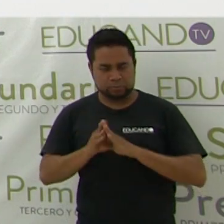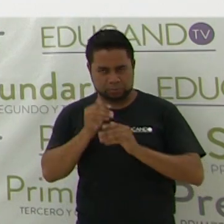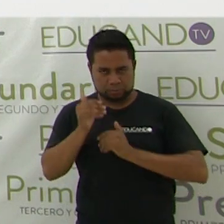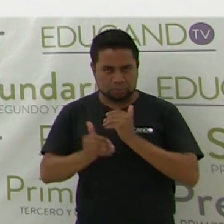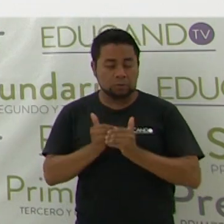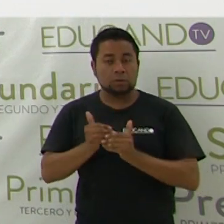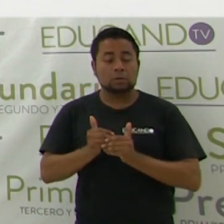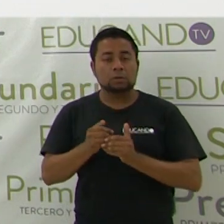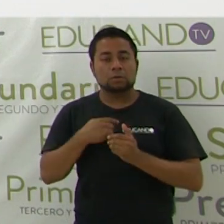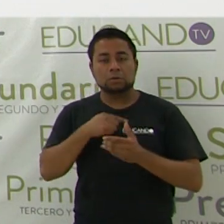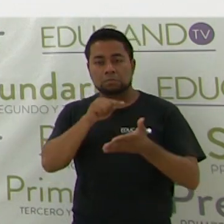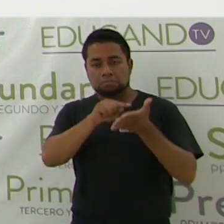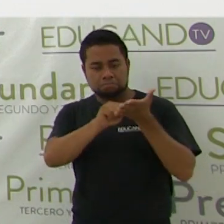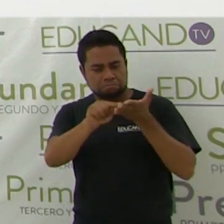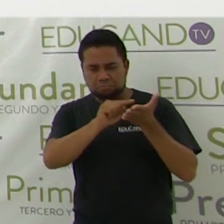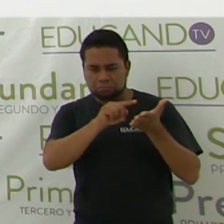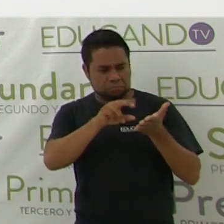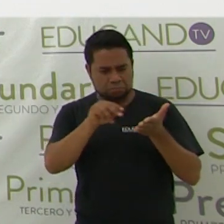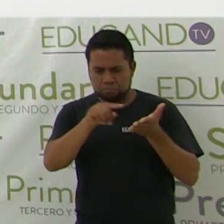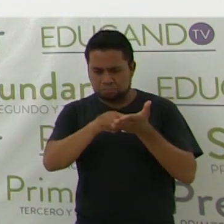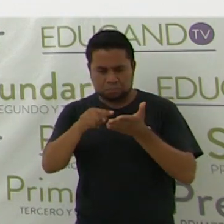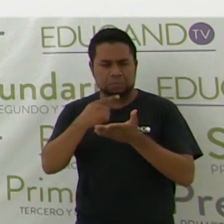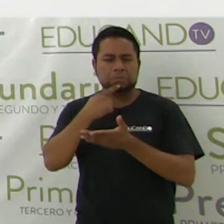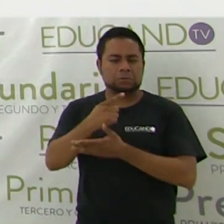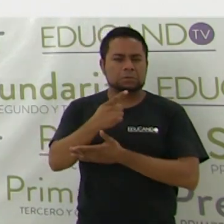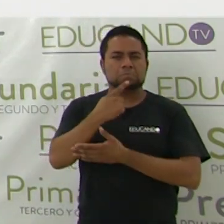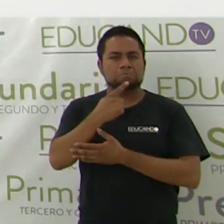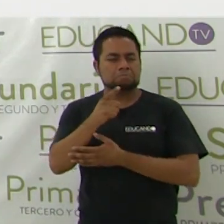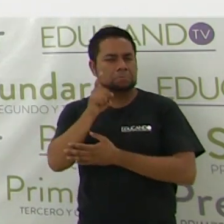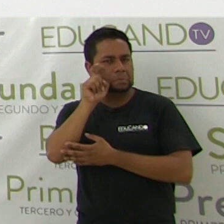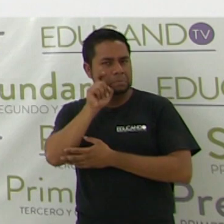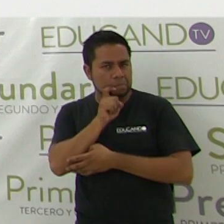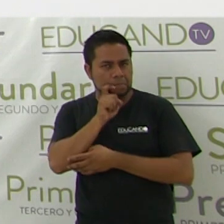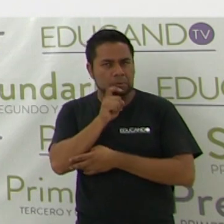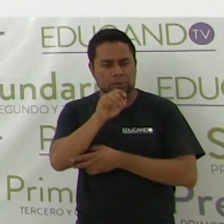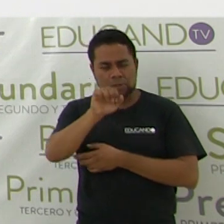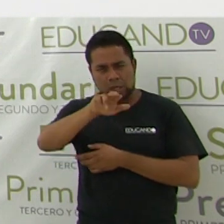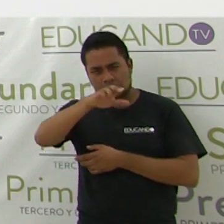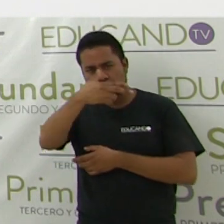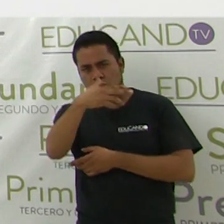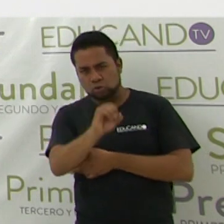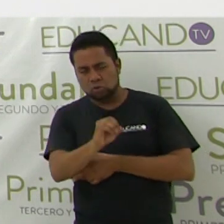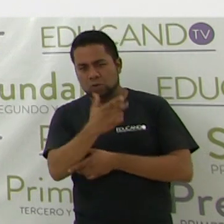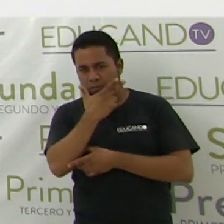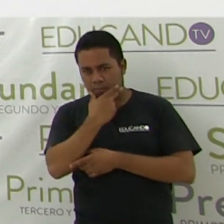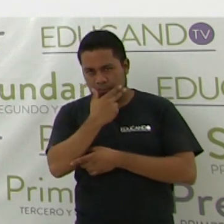paso el dedo, no, no, dijo el barbero, Sancho Panza.